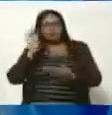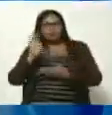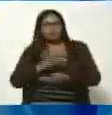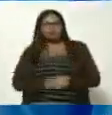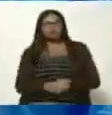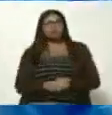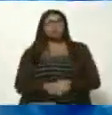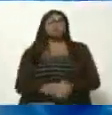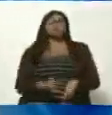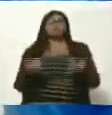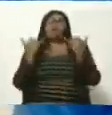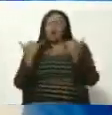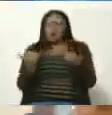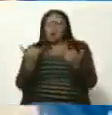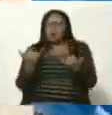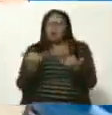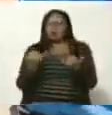Ahora bien,